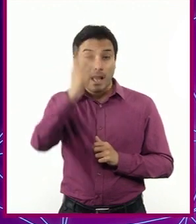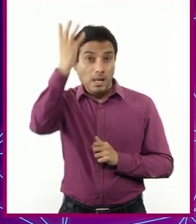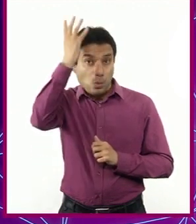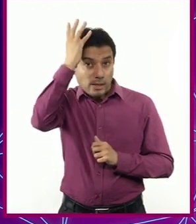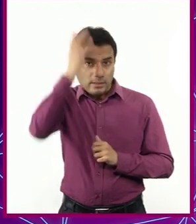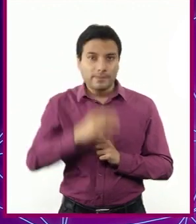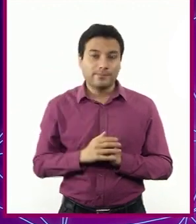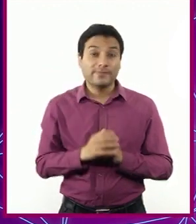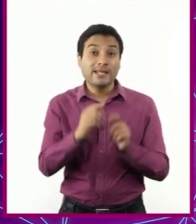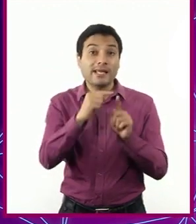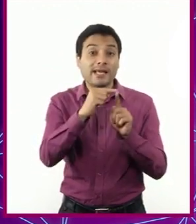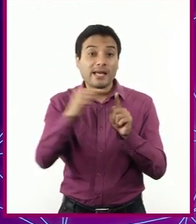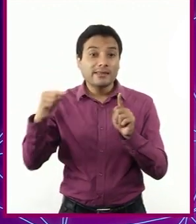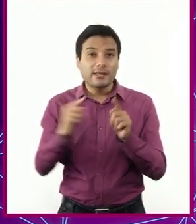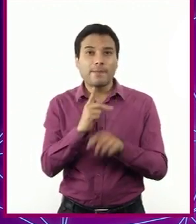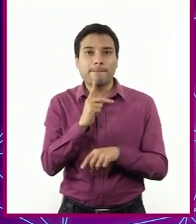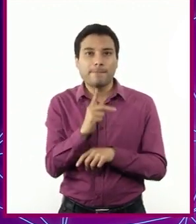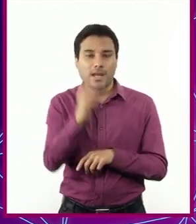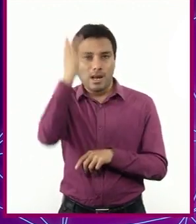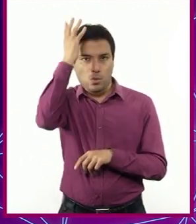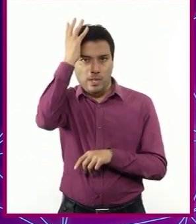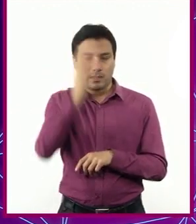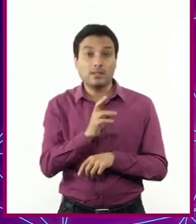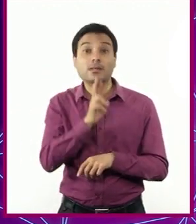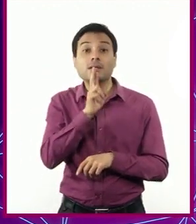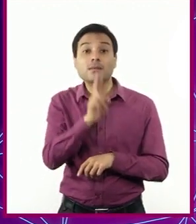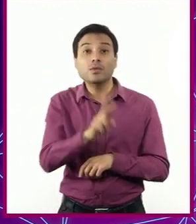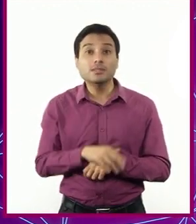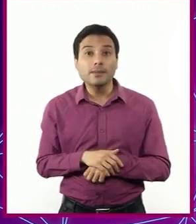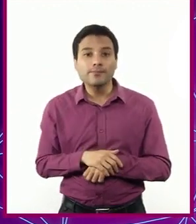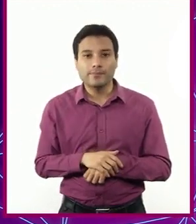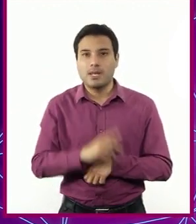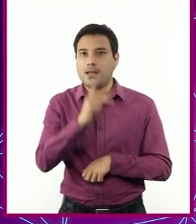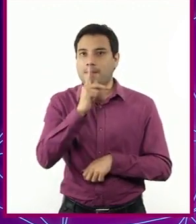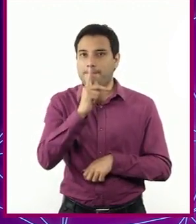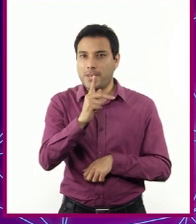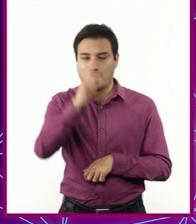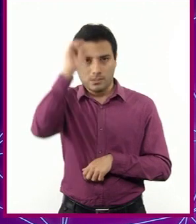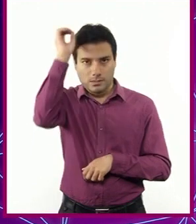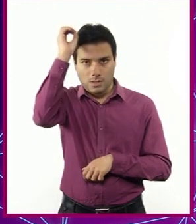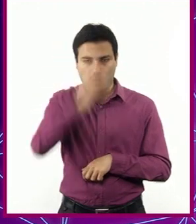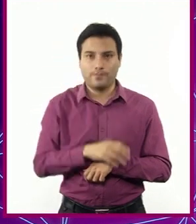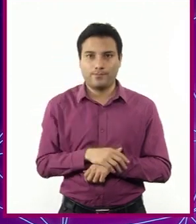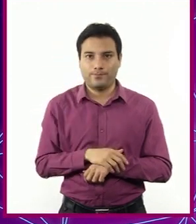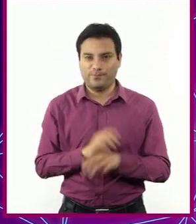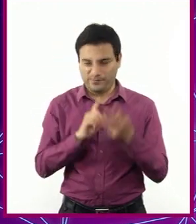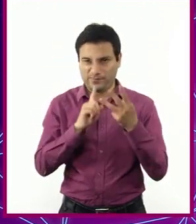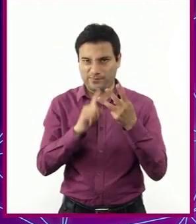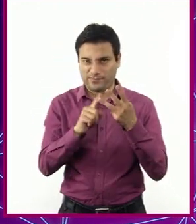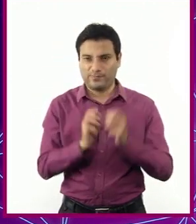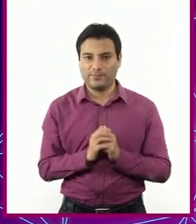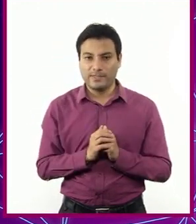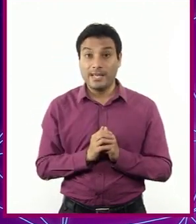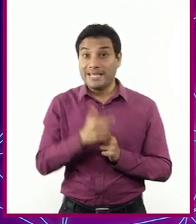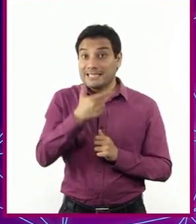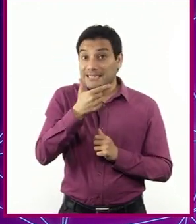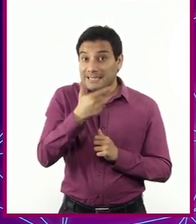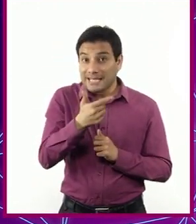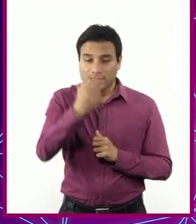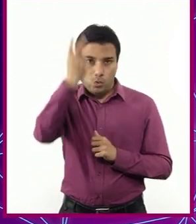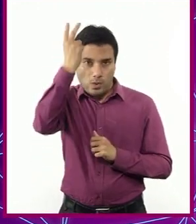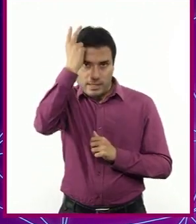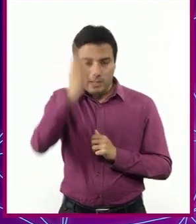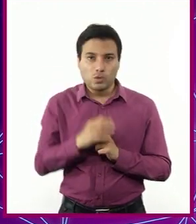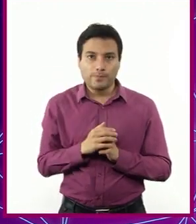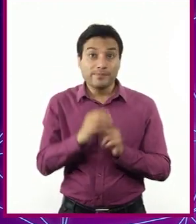p a la cuarta igual a p a la 0. Y la tercera es 7 al